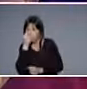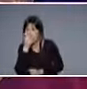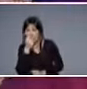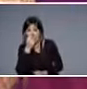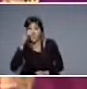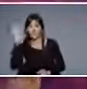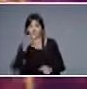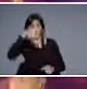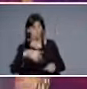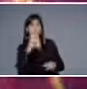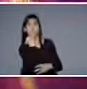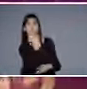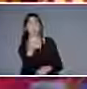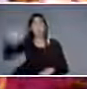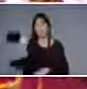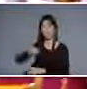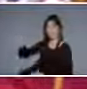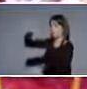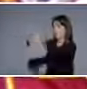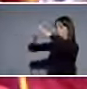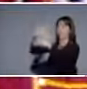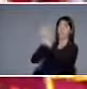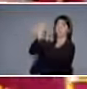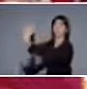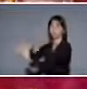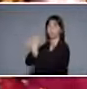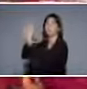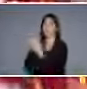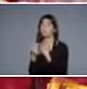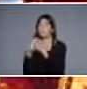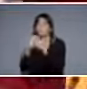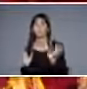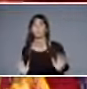que al poder están vendidos.